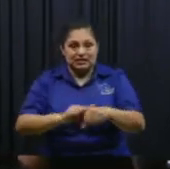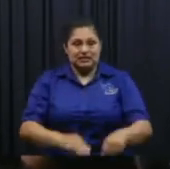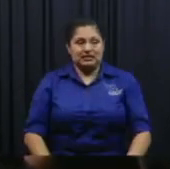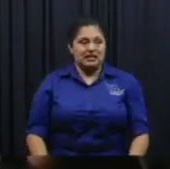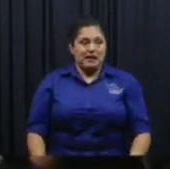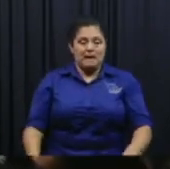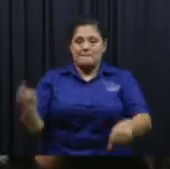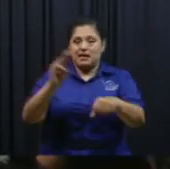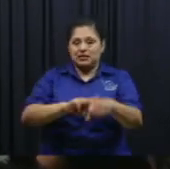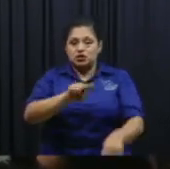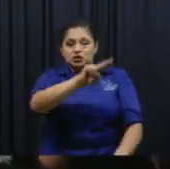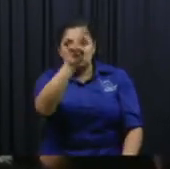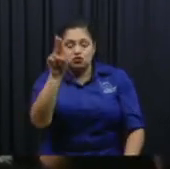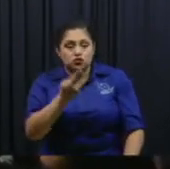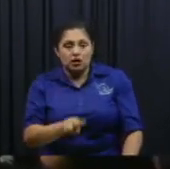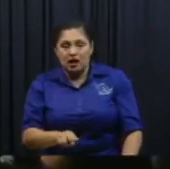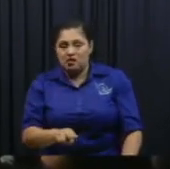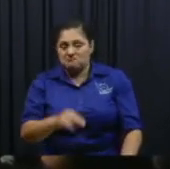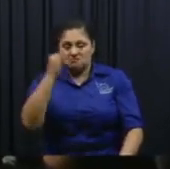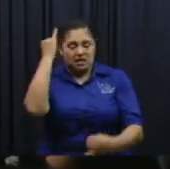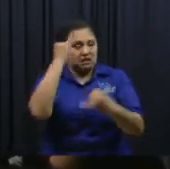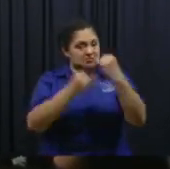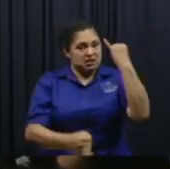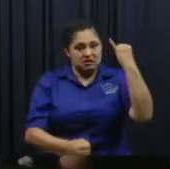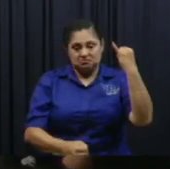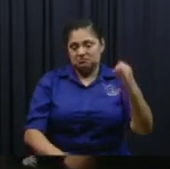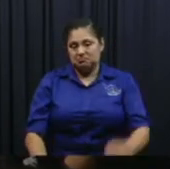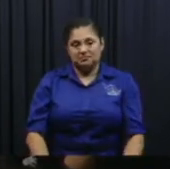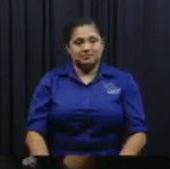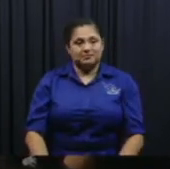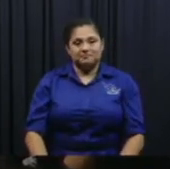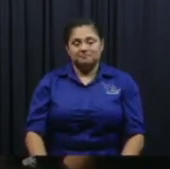además nunca hay Límite